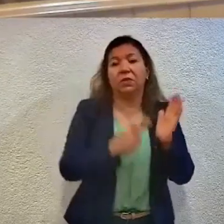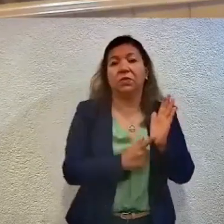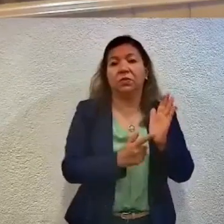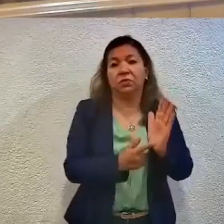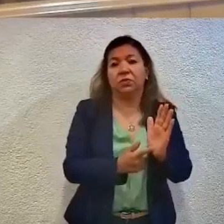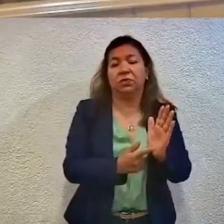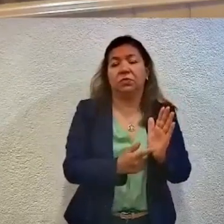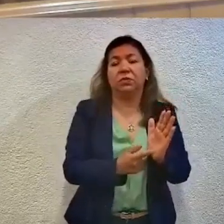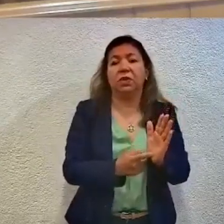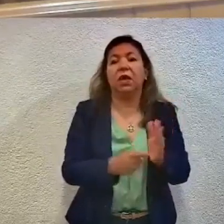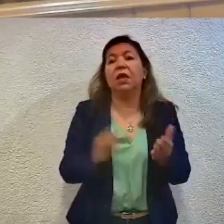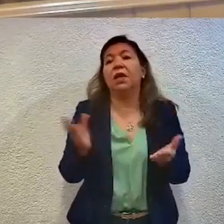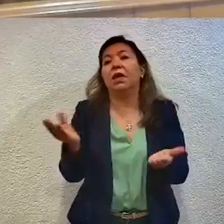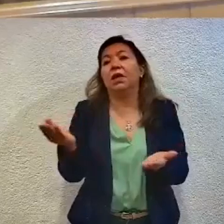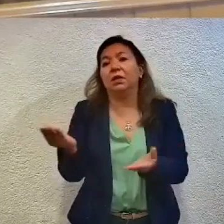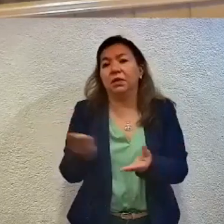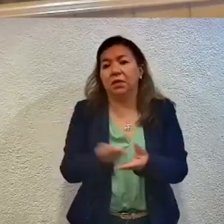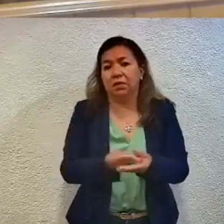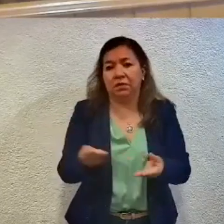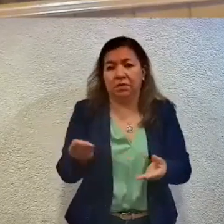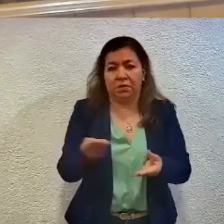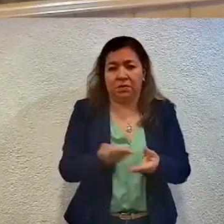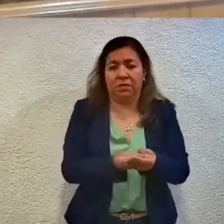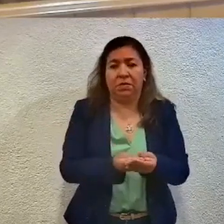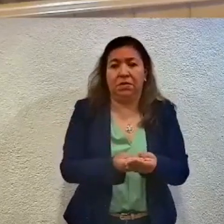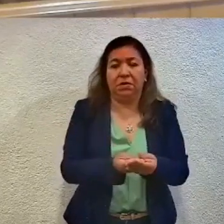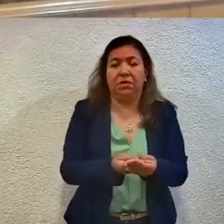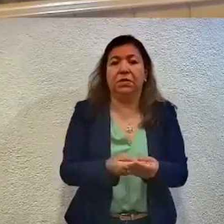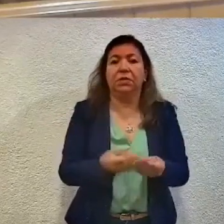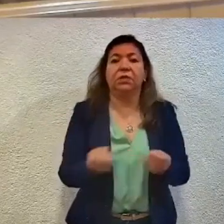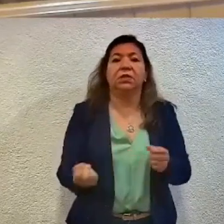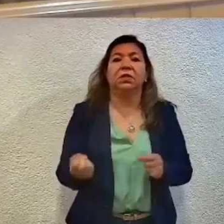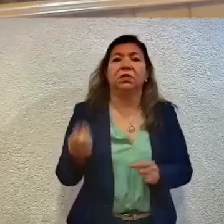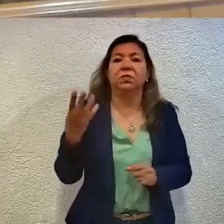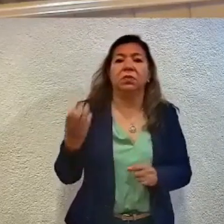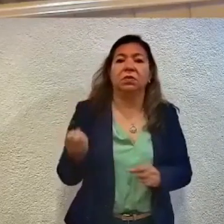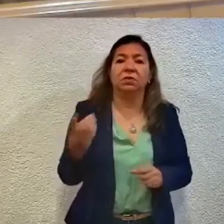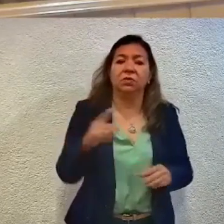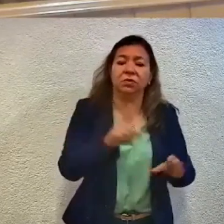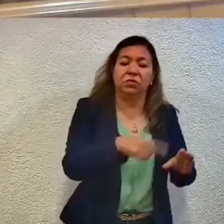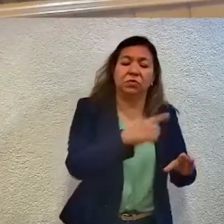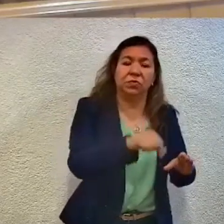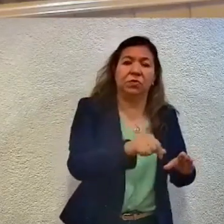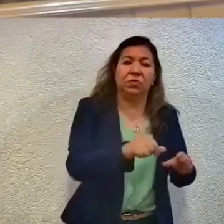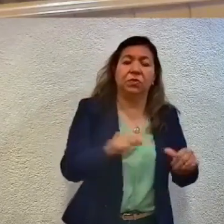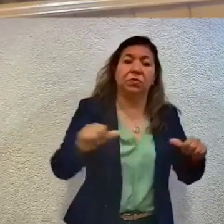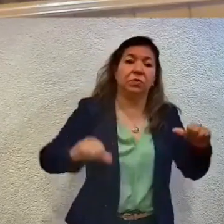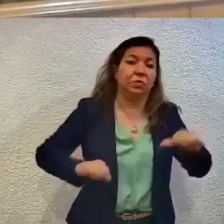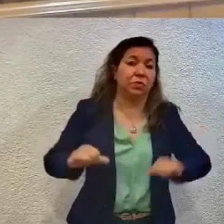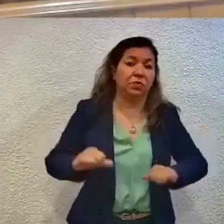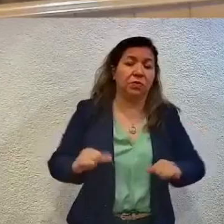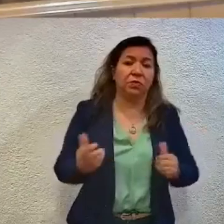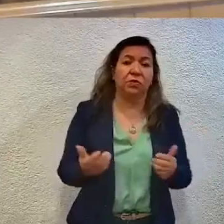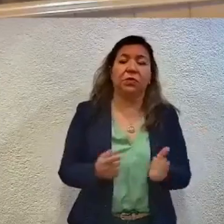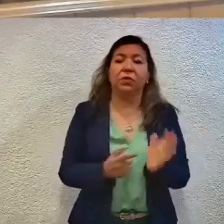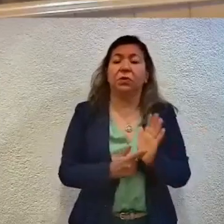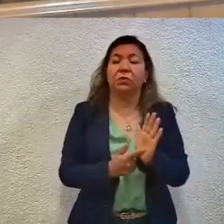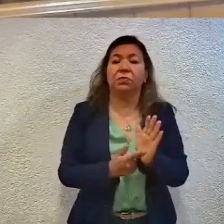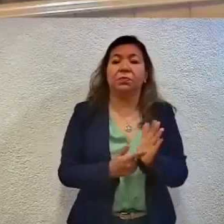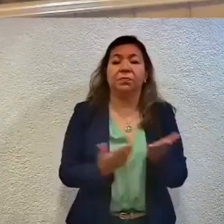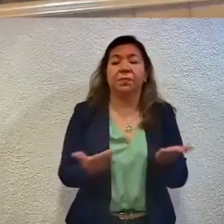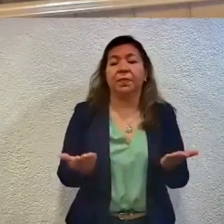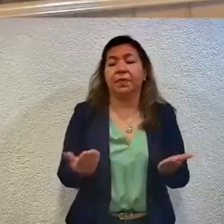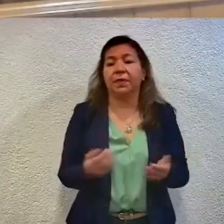supervinientes son cuestiones novedosas que no formaron parte de su escrito de solicitud de recuento, de modo que la autoridad responsable no